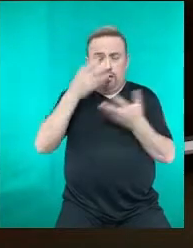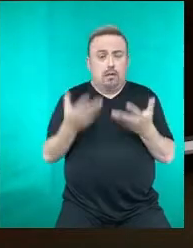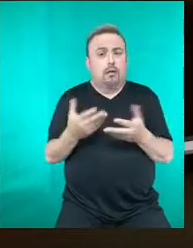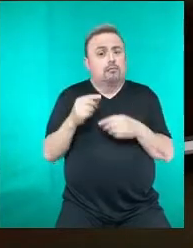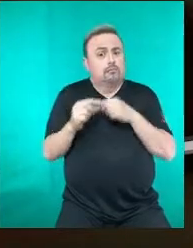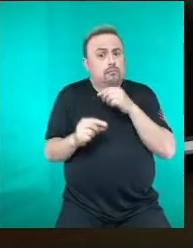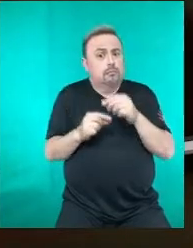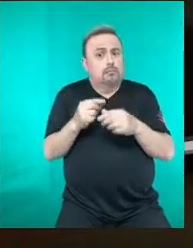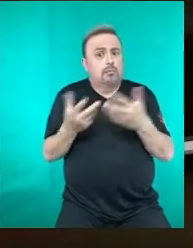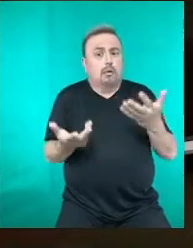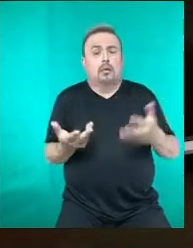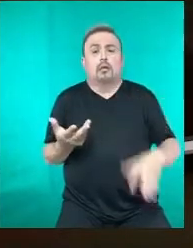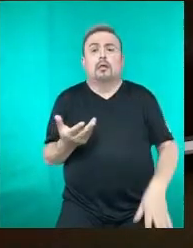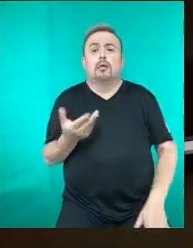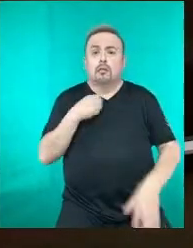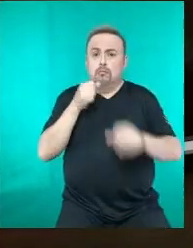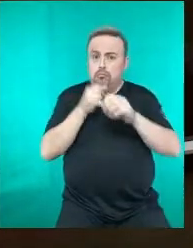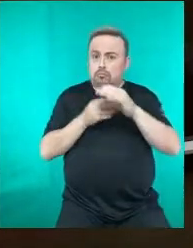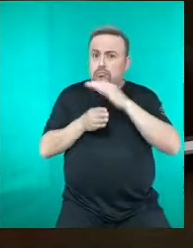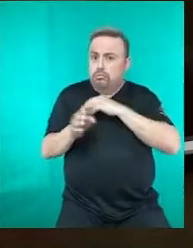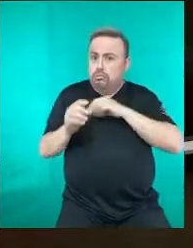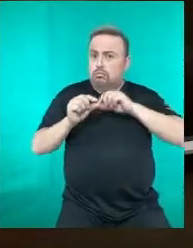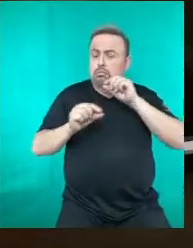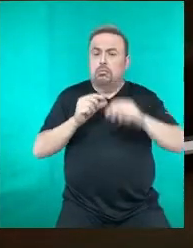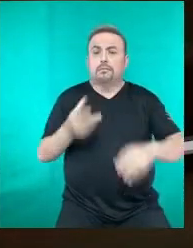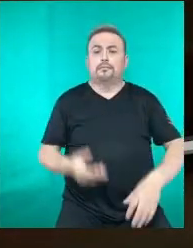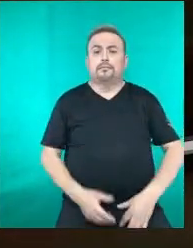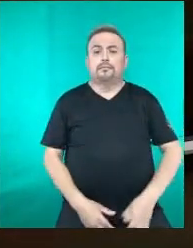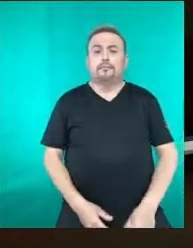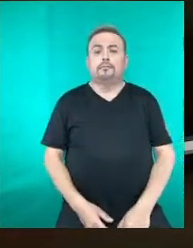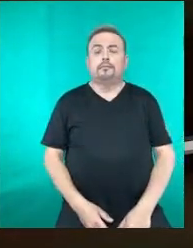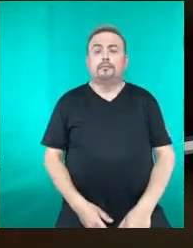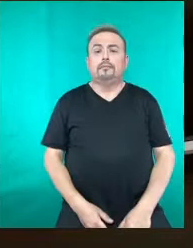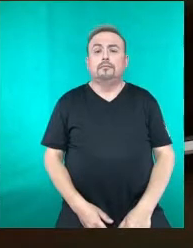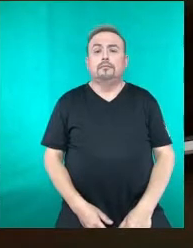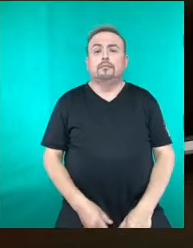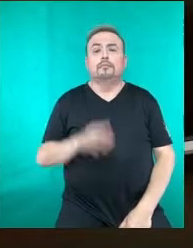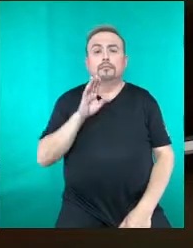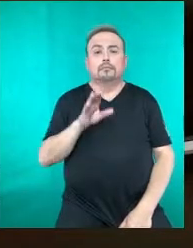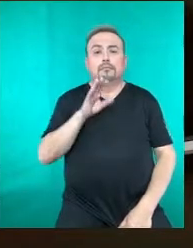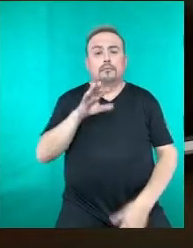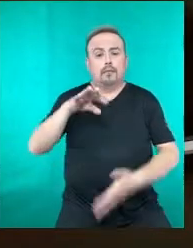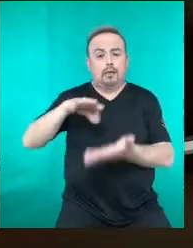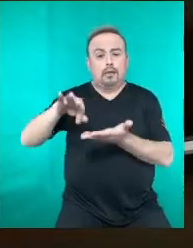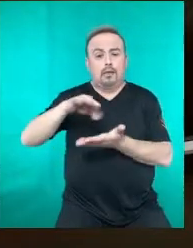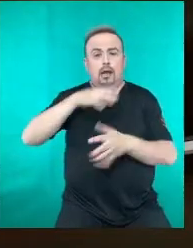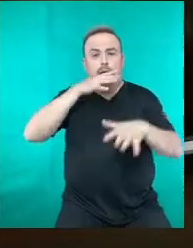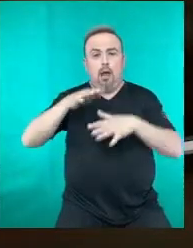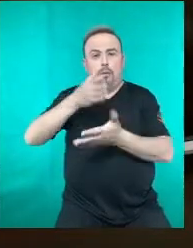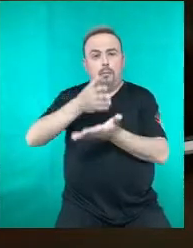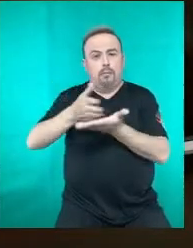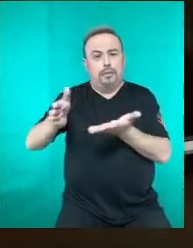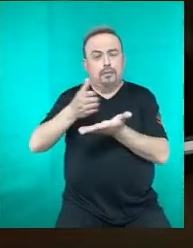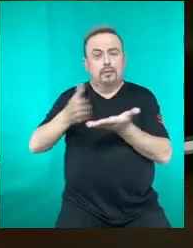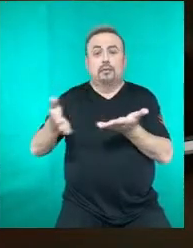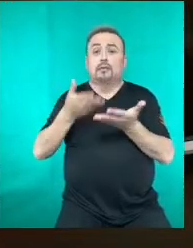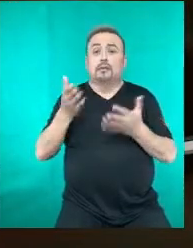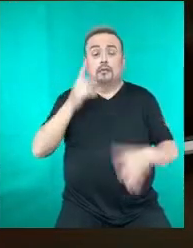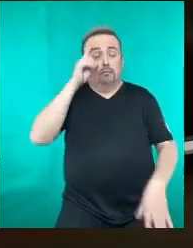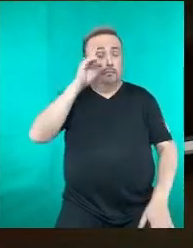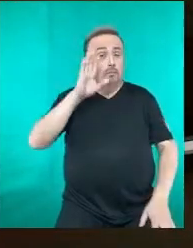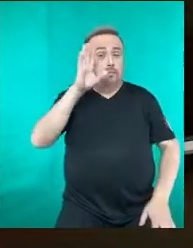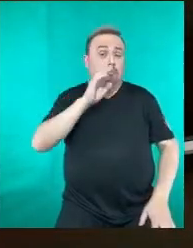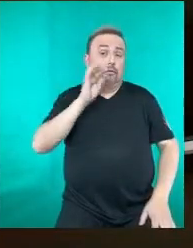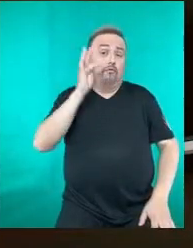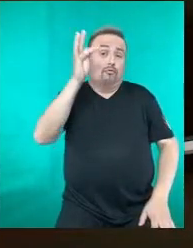más accesible y que es la desalinización de agua de mar. Nos imaginamos que el día de mañana van a haber